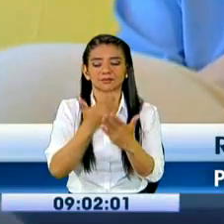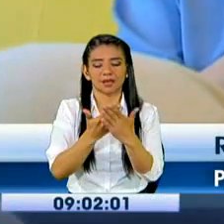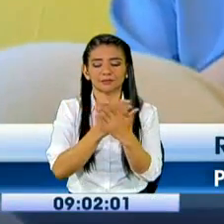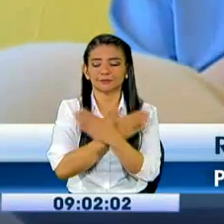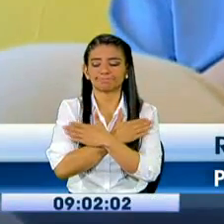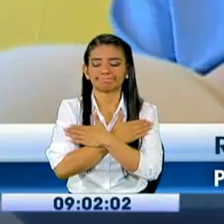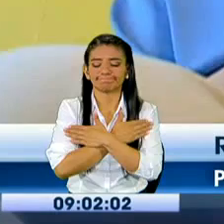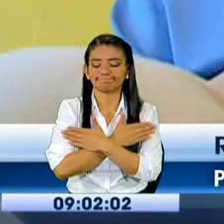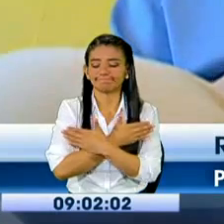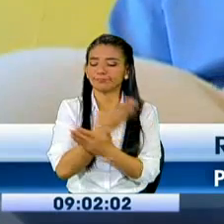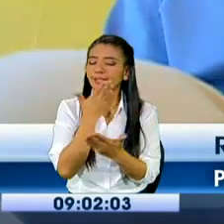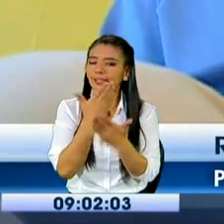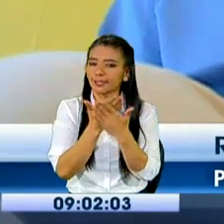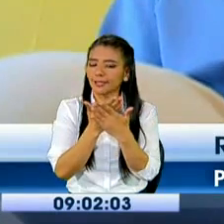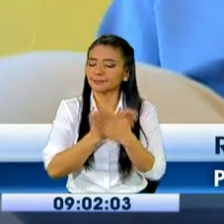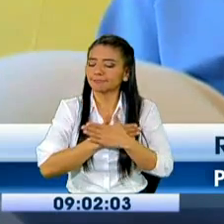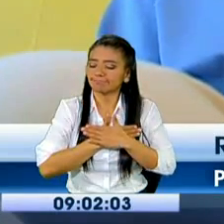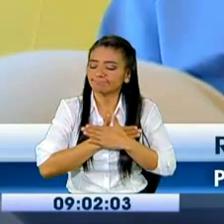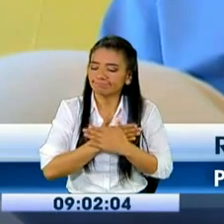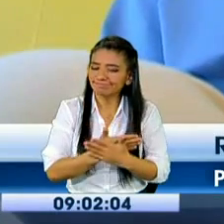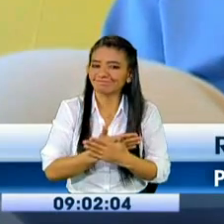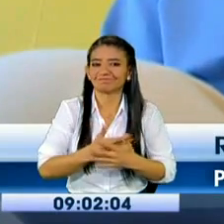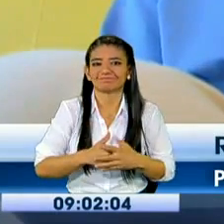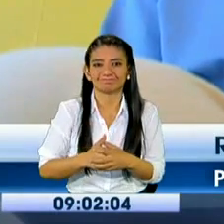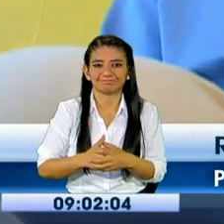Gracias de corazón.